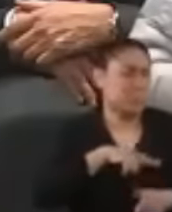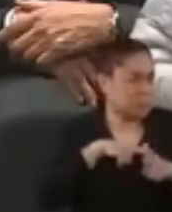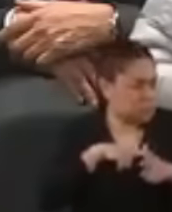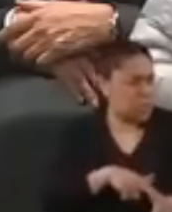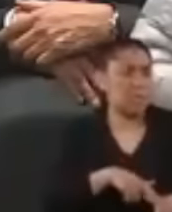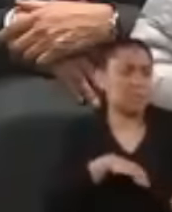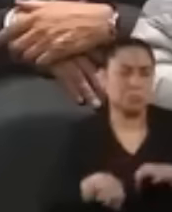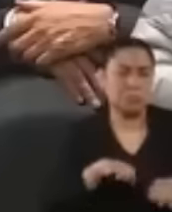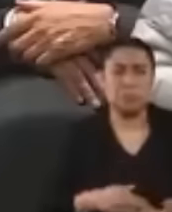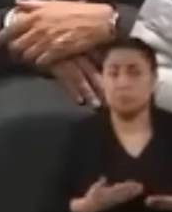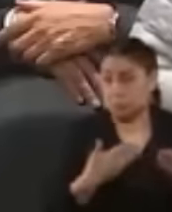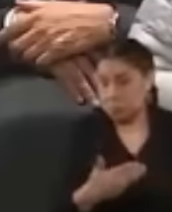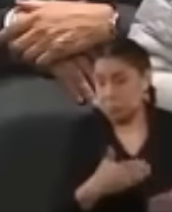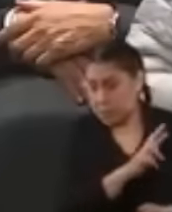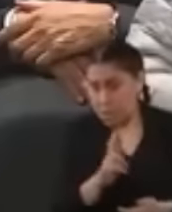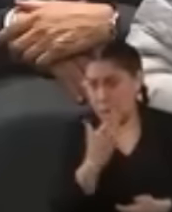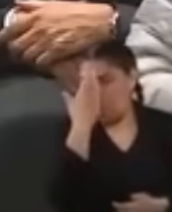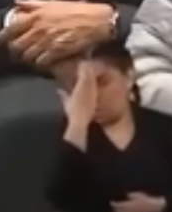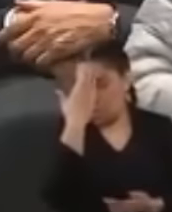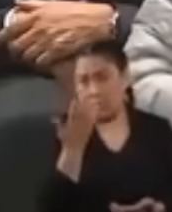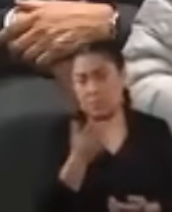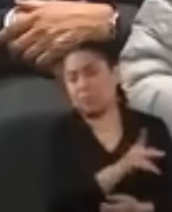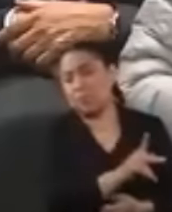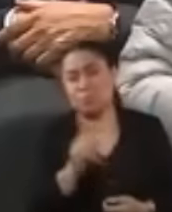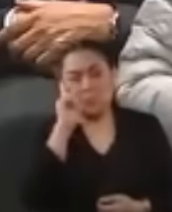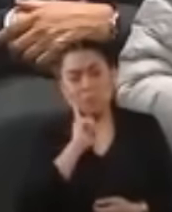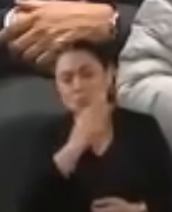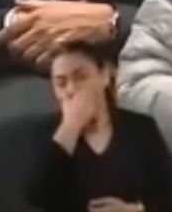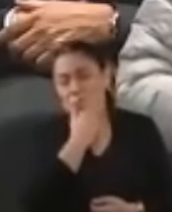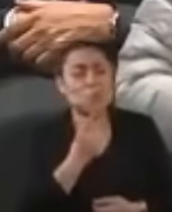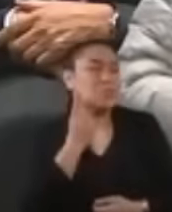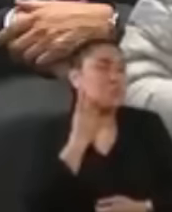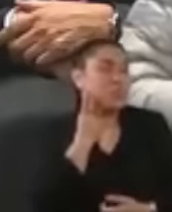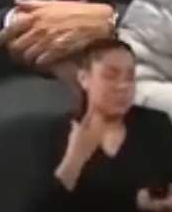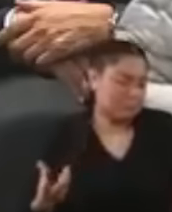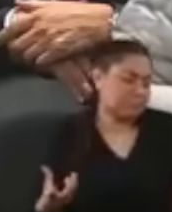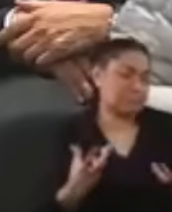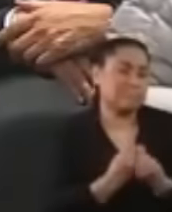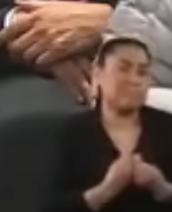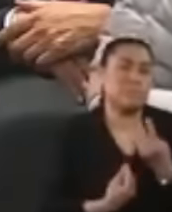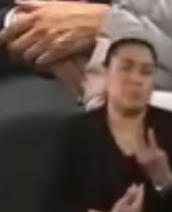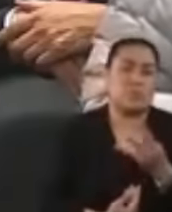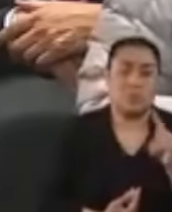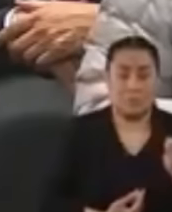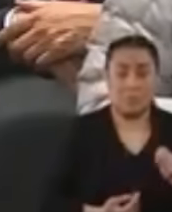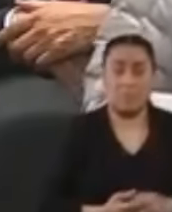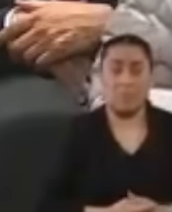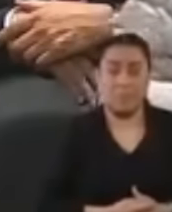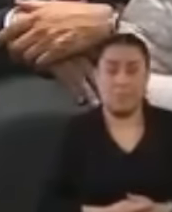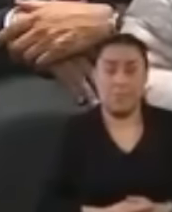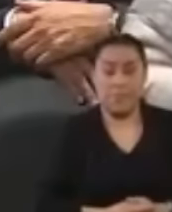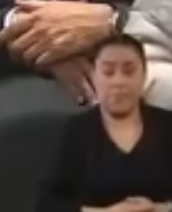Mi reconocimiento para los y las diputadas de la Cuarta Transformación.